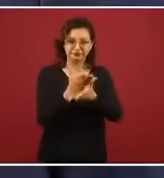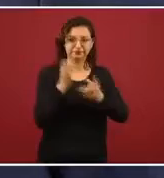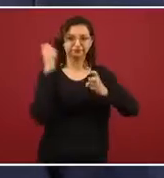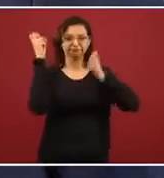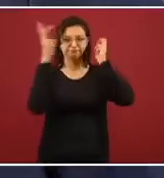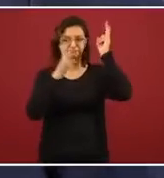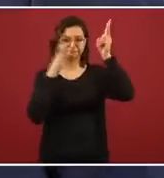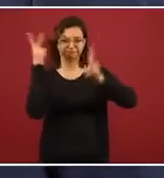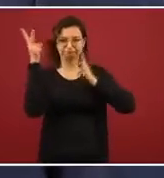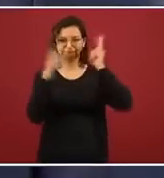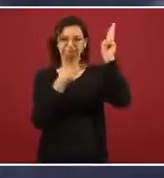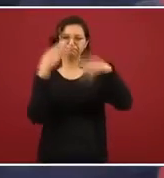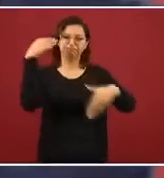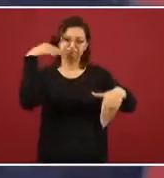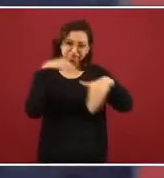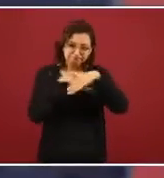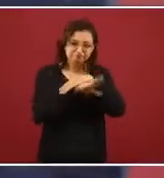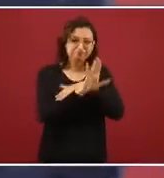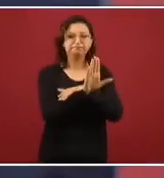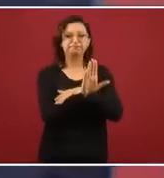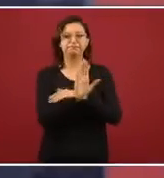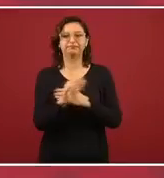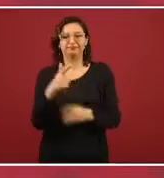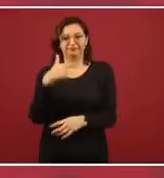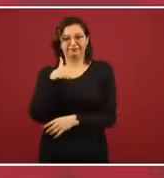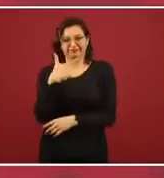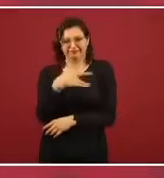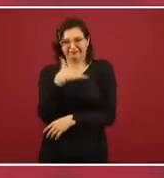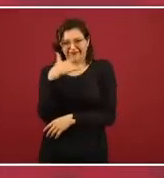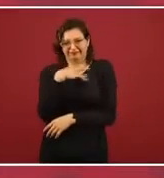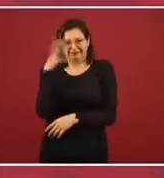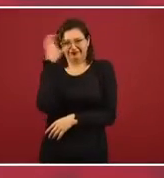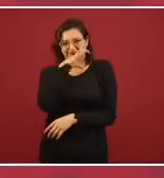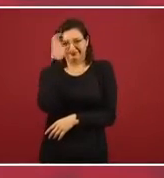Ya me entró la curiosidad